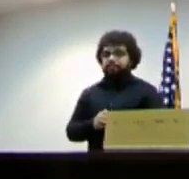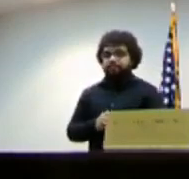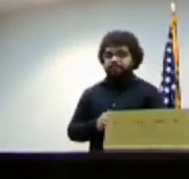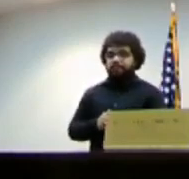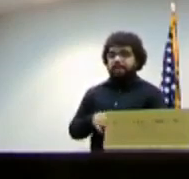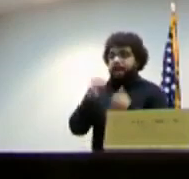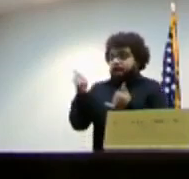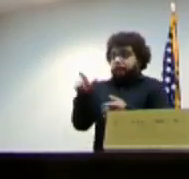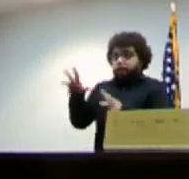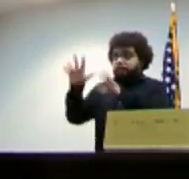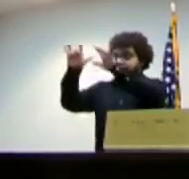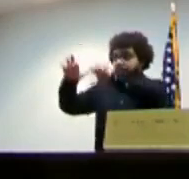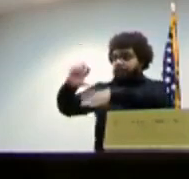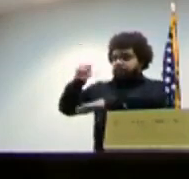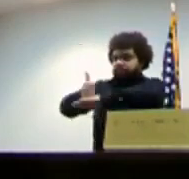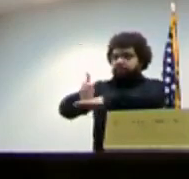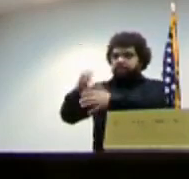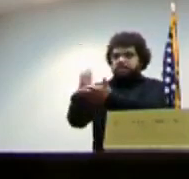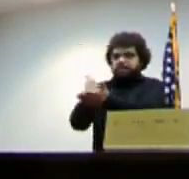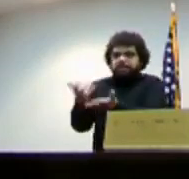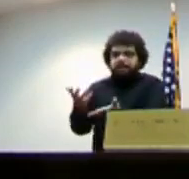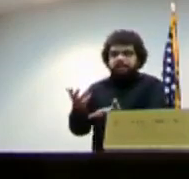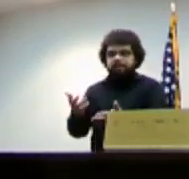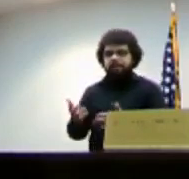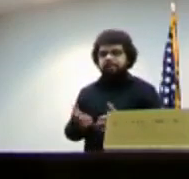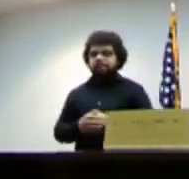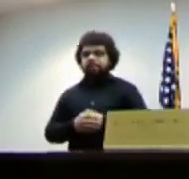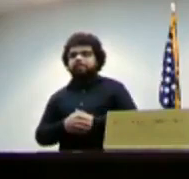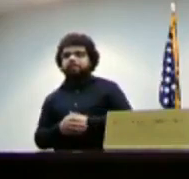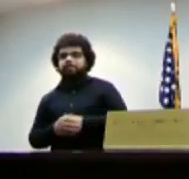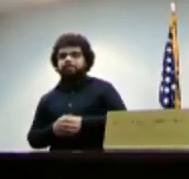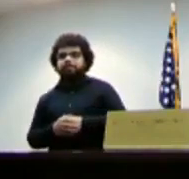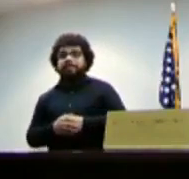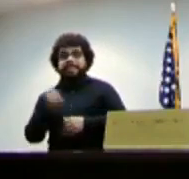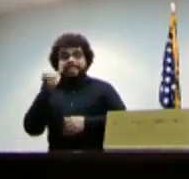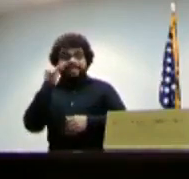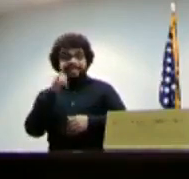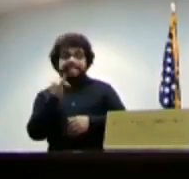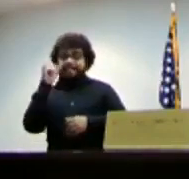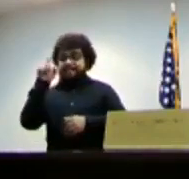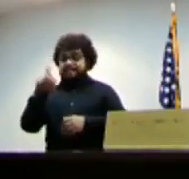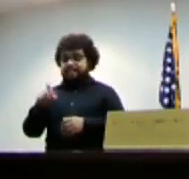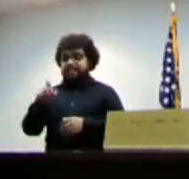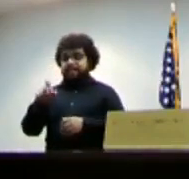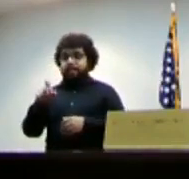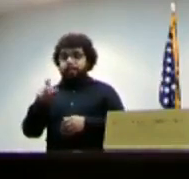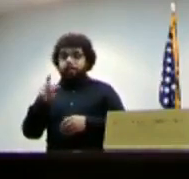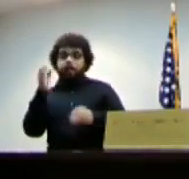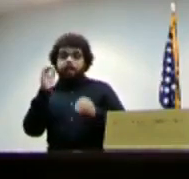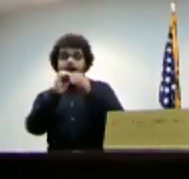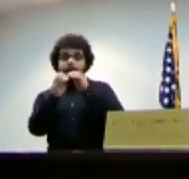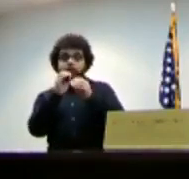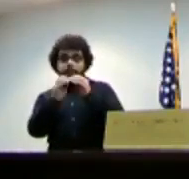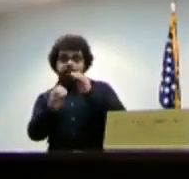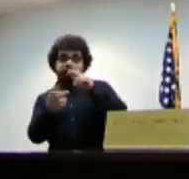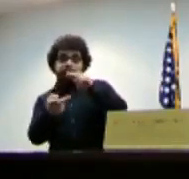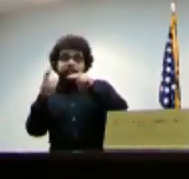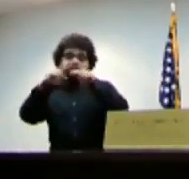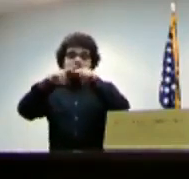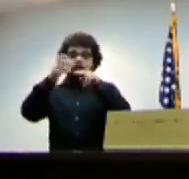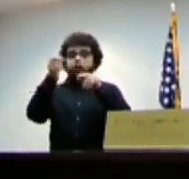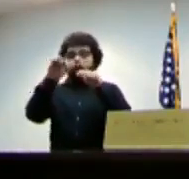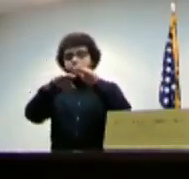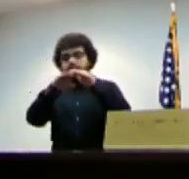está en el récord público, no es que yo me lo estoy inventando. Si corresponde hacer un ajuste para arriba o para abajo para poder conciliar el ajuste